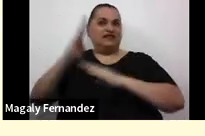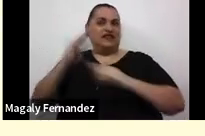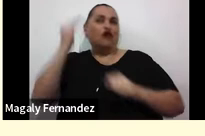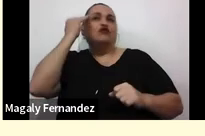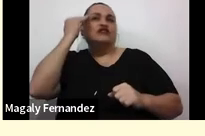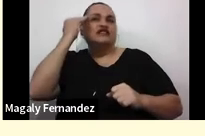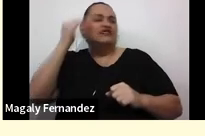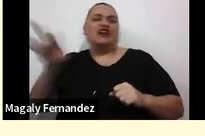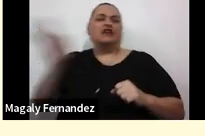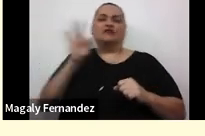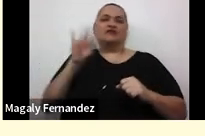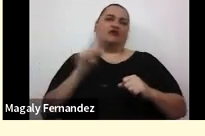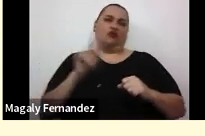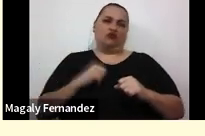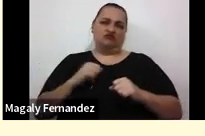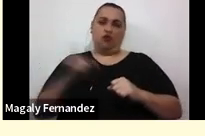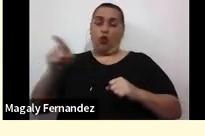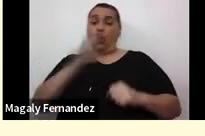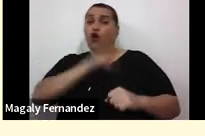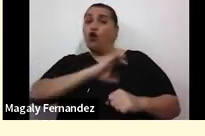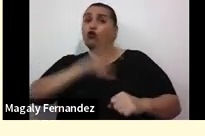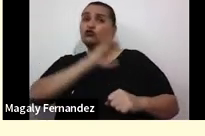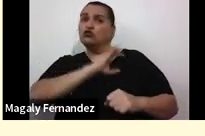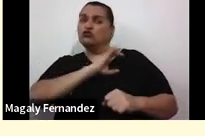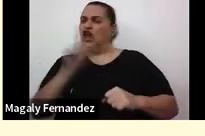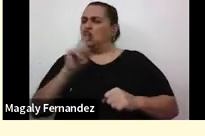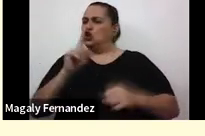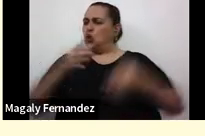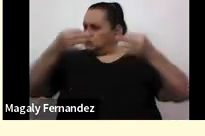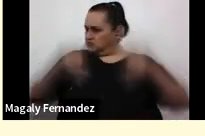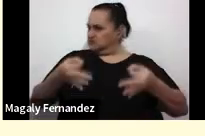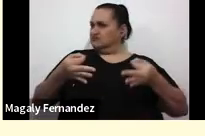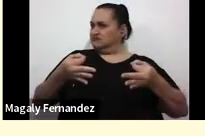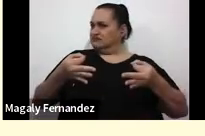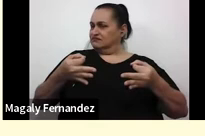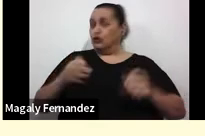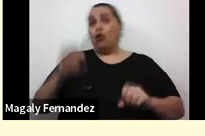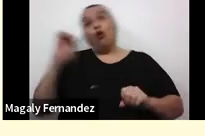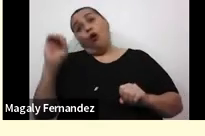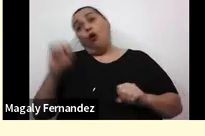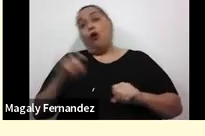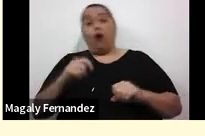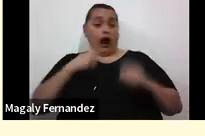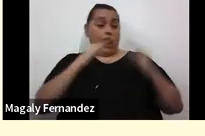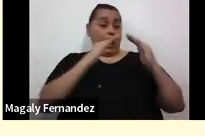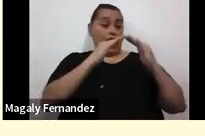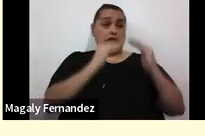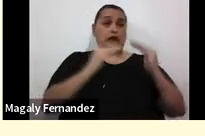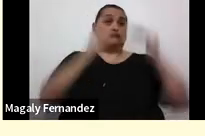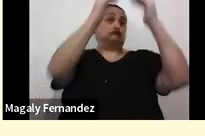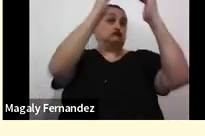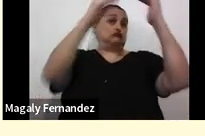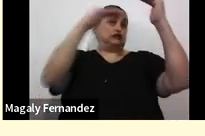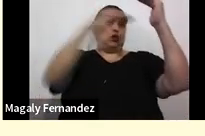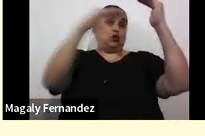o porque no se comporta como nosotros creemos que se debe comportar o porque nuestra casa está en un segundo piso y da varias